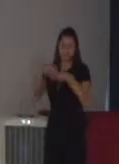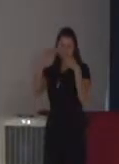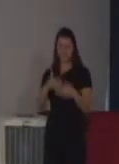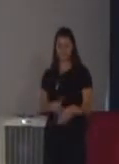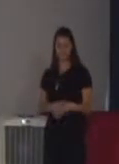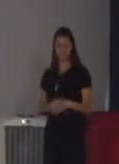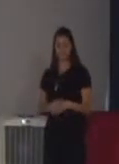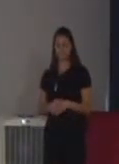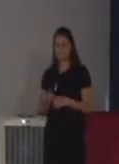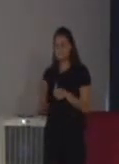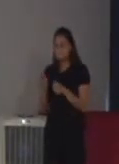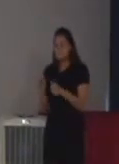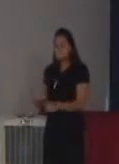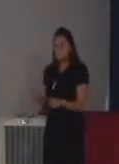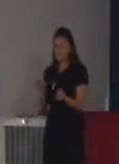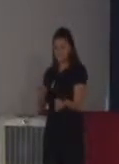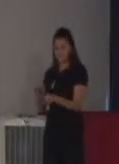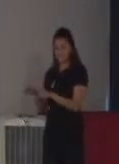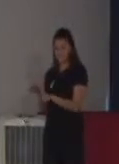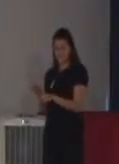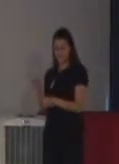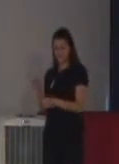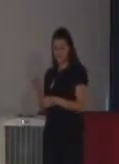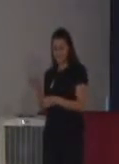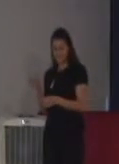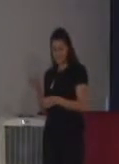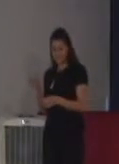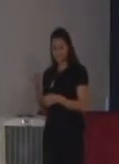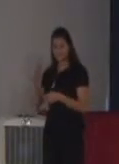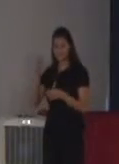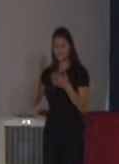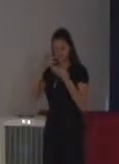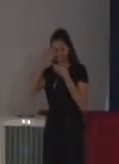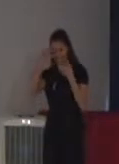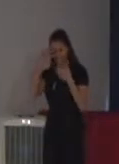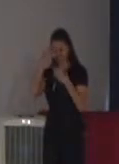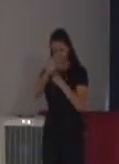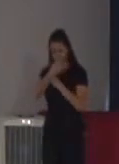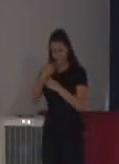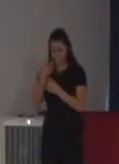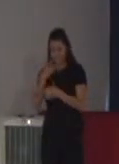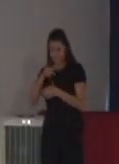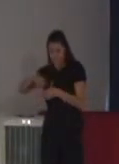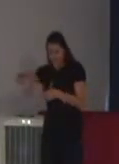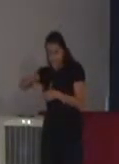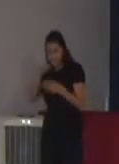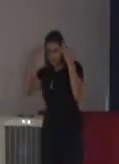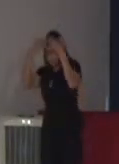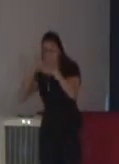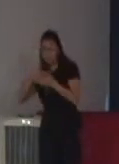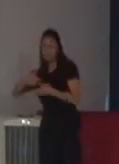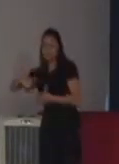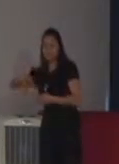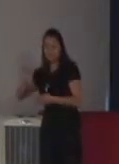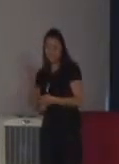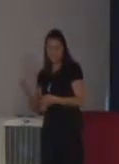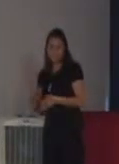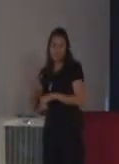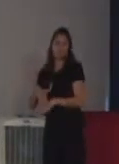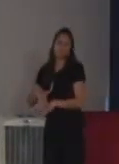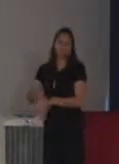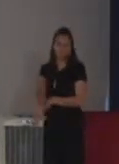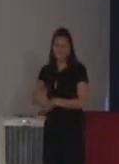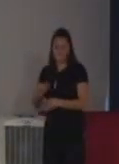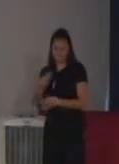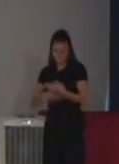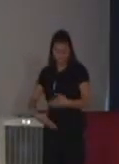los propios actores en conflicto son quienes están más expuestos a una discapacidad estando dentro del conflicto. Por lo tanto, la discapacidad en Colombia tiene